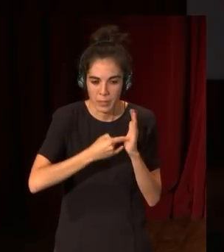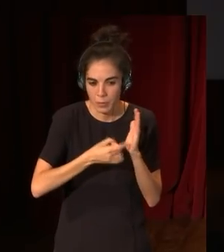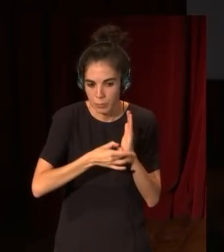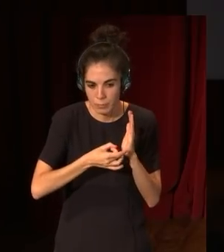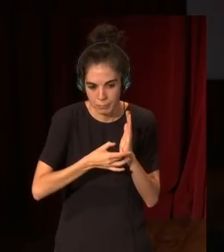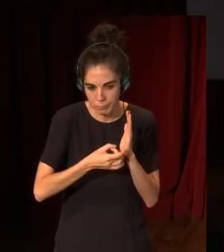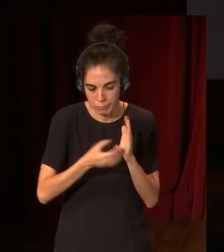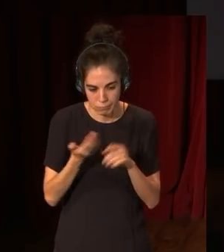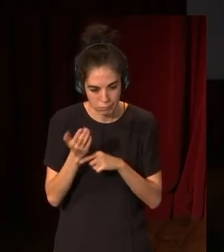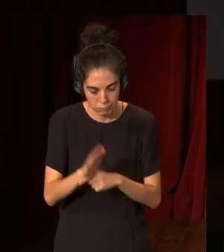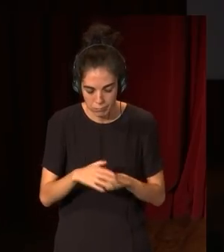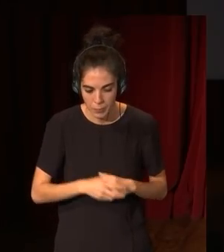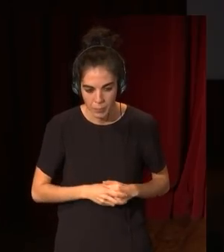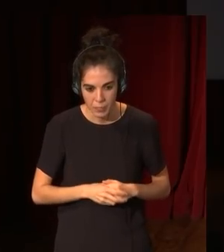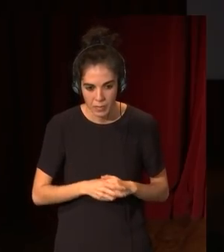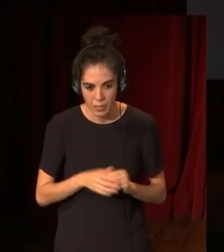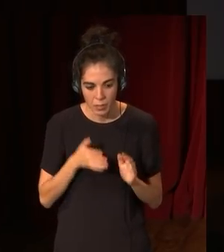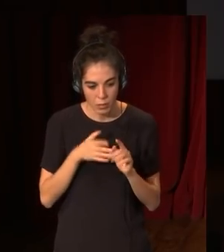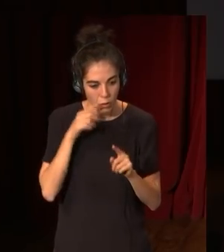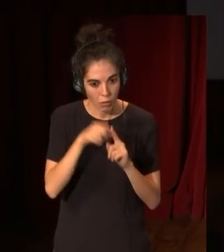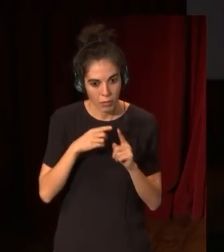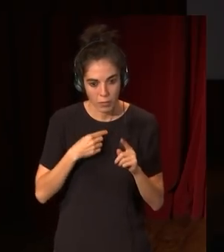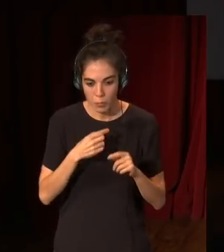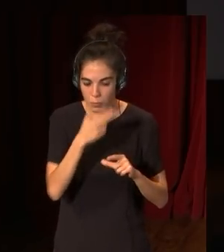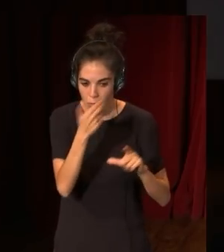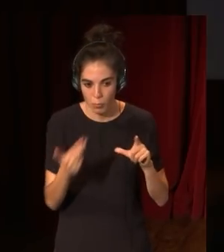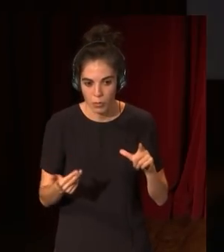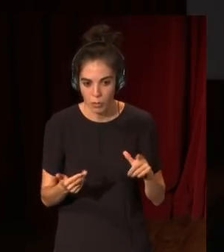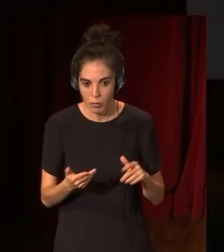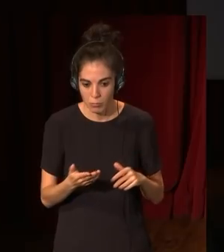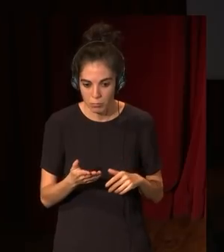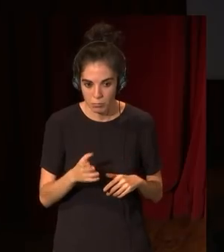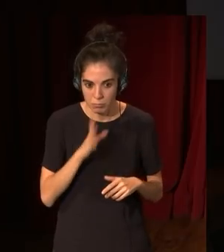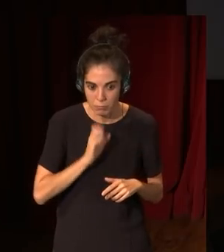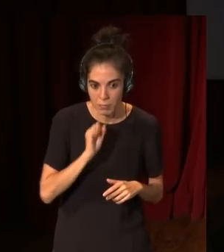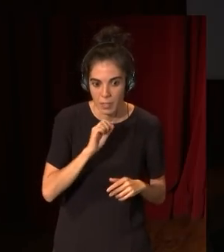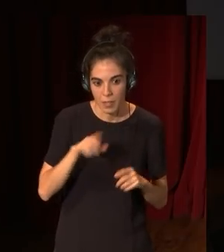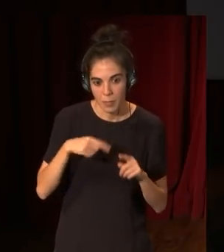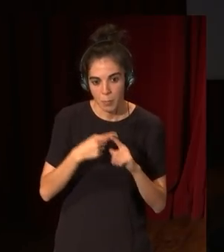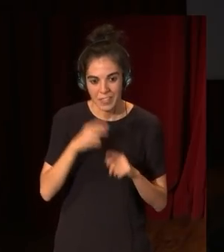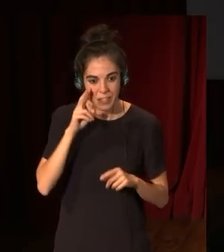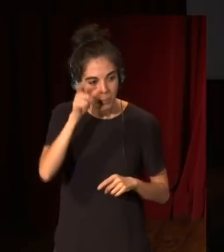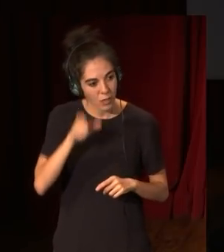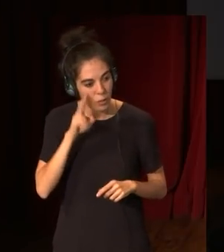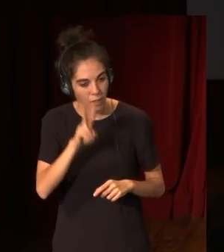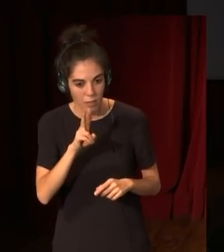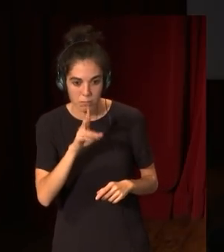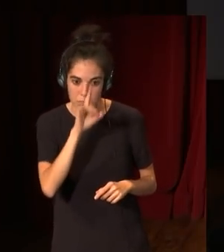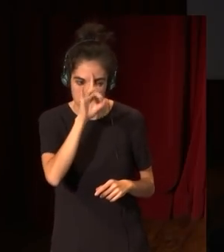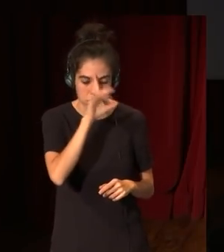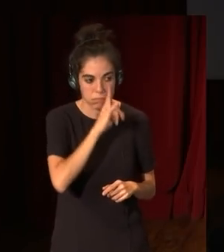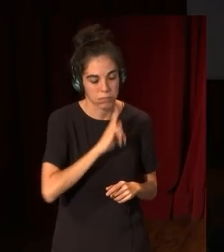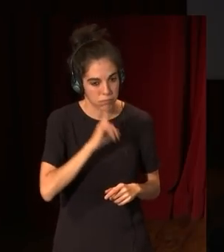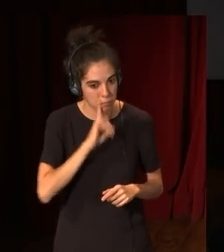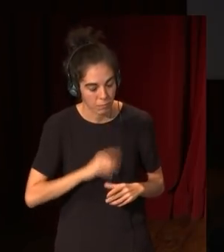crear no sólo una composición rica sino también una fascinación el espectador vemos los detalles tras un detalle